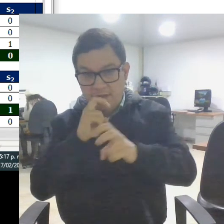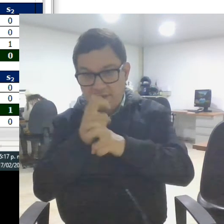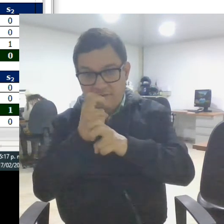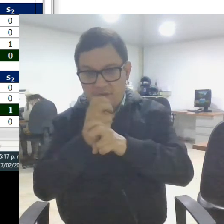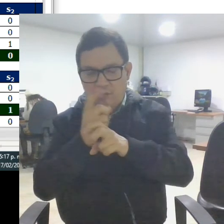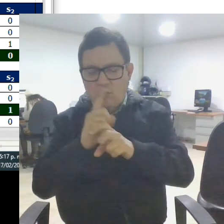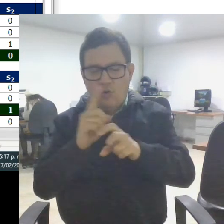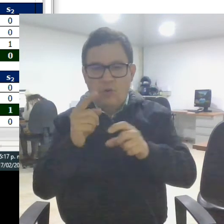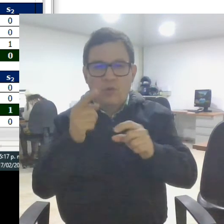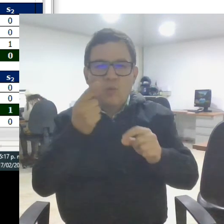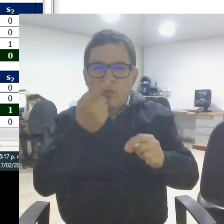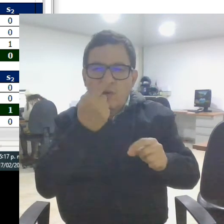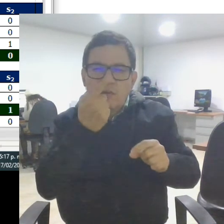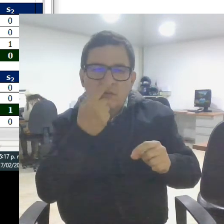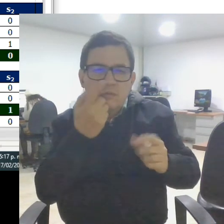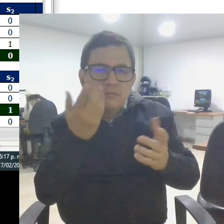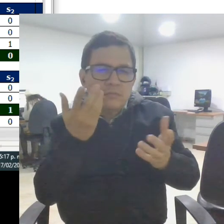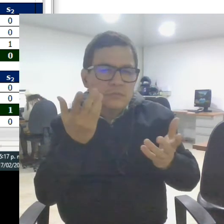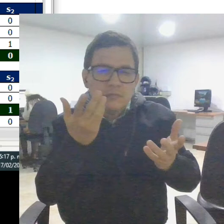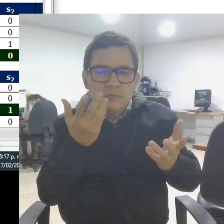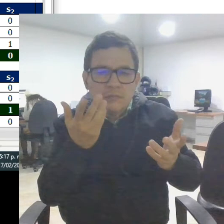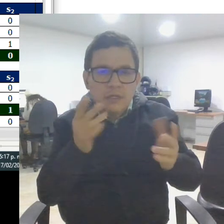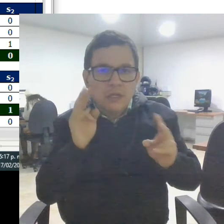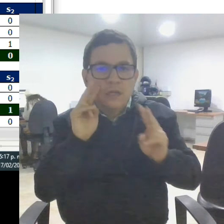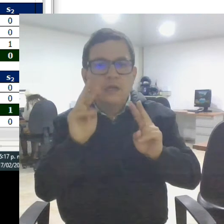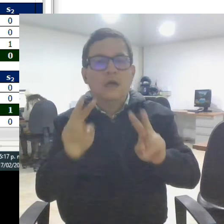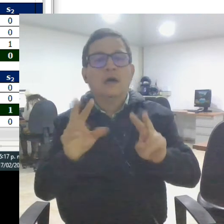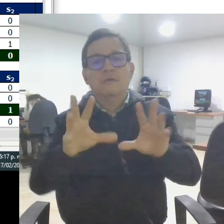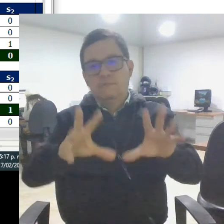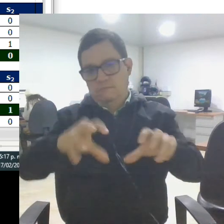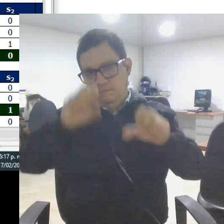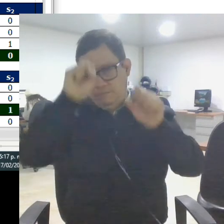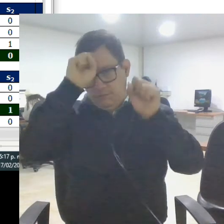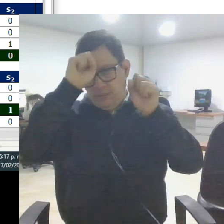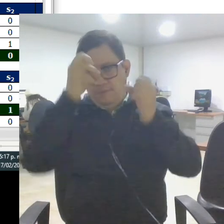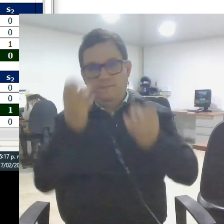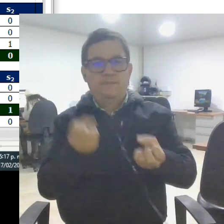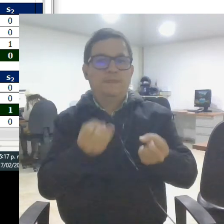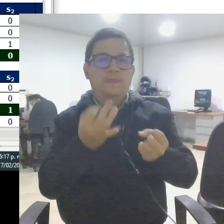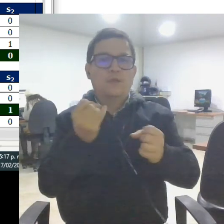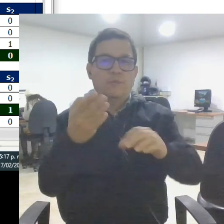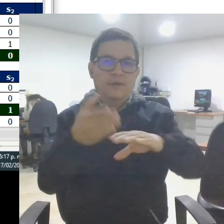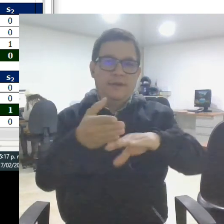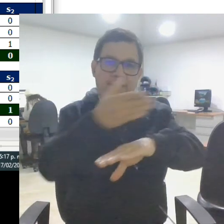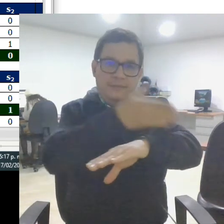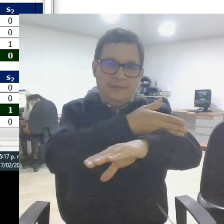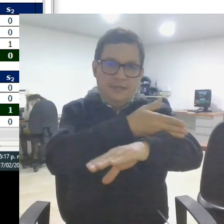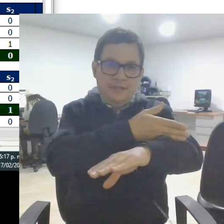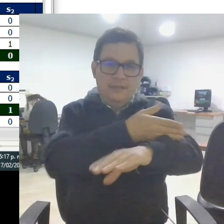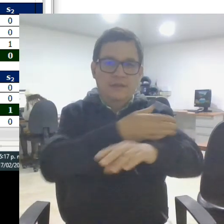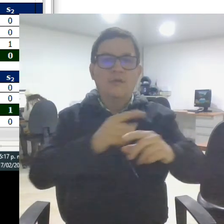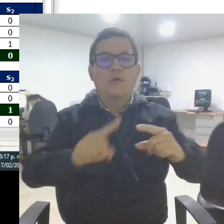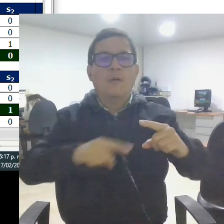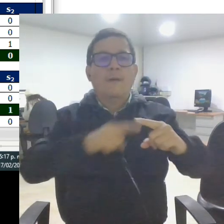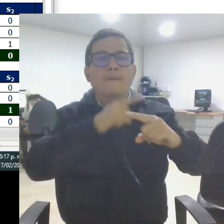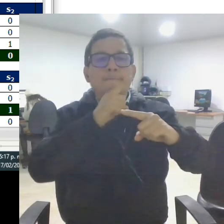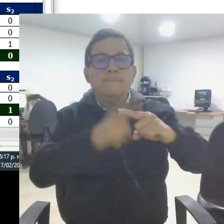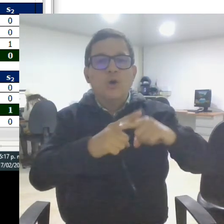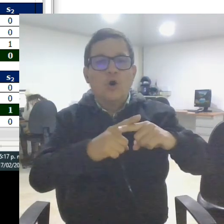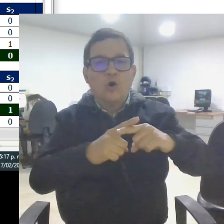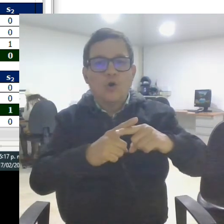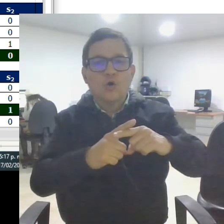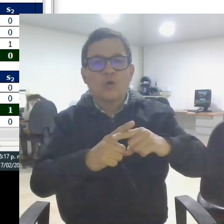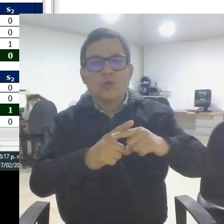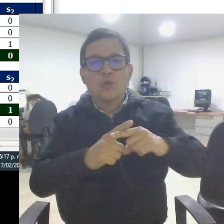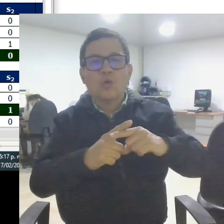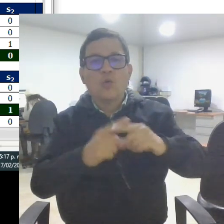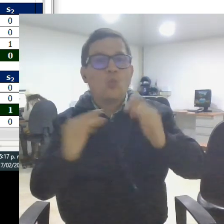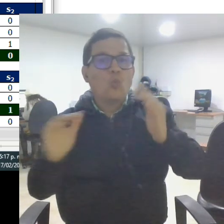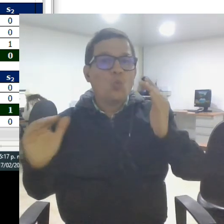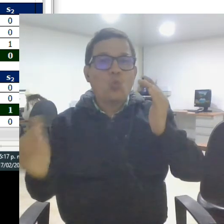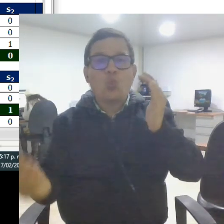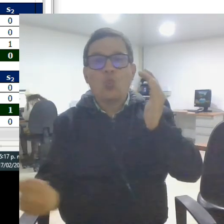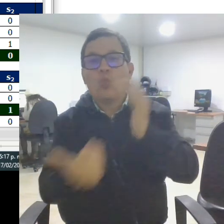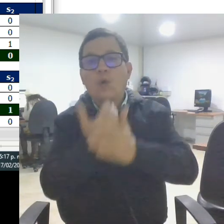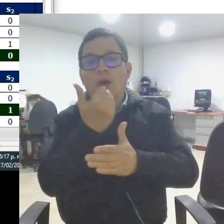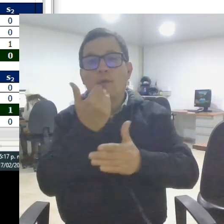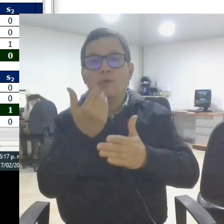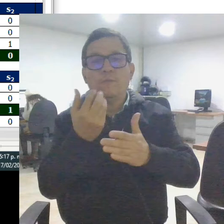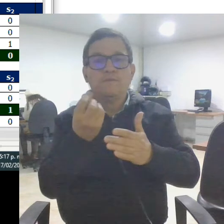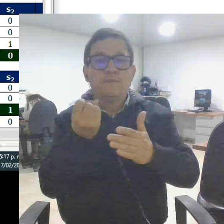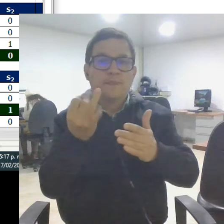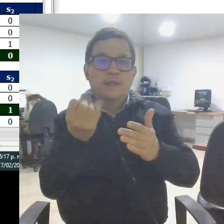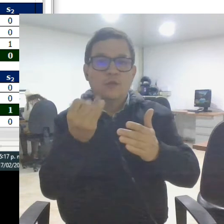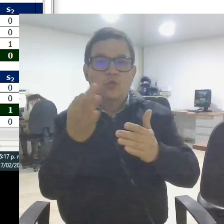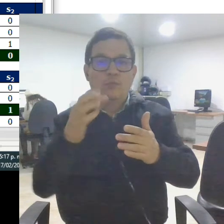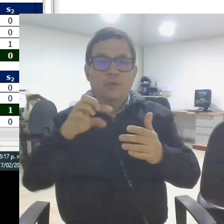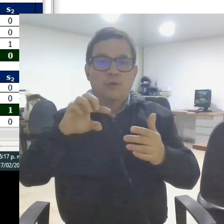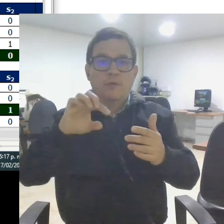hacer es tomar el valor anterior, lo multiplicamos por este nuevo número